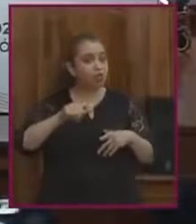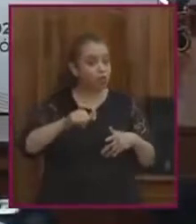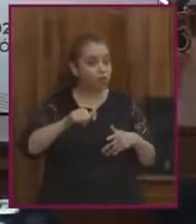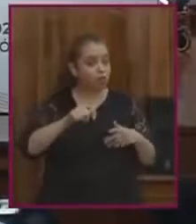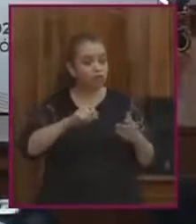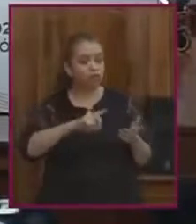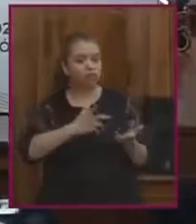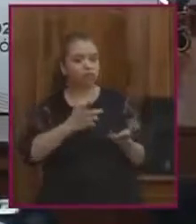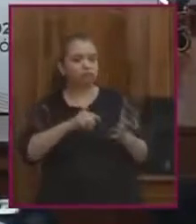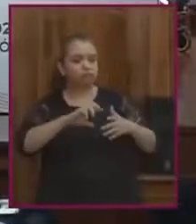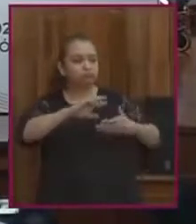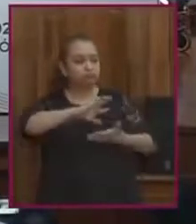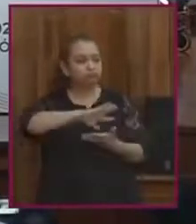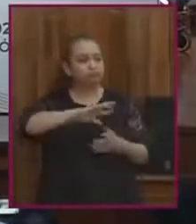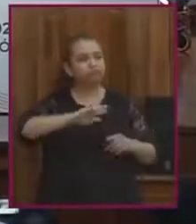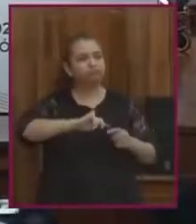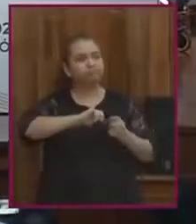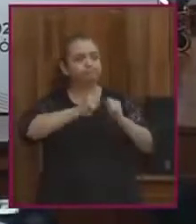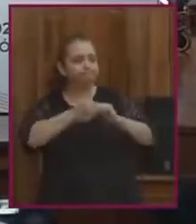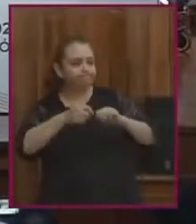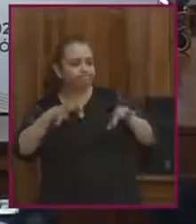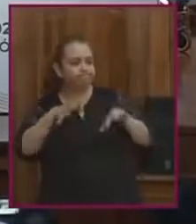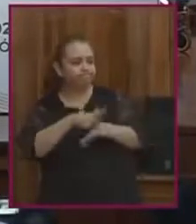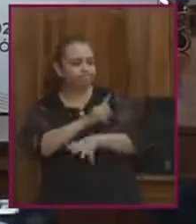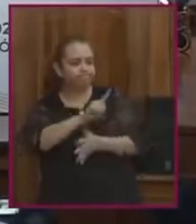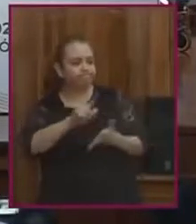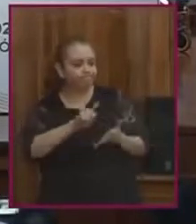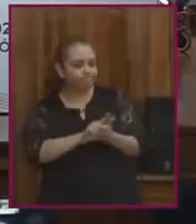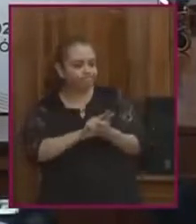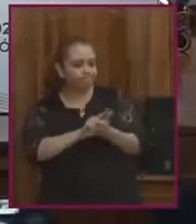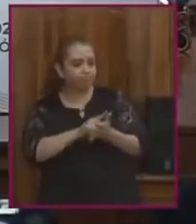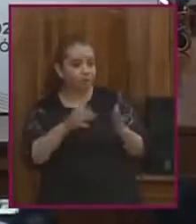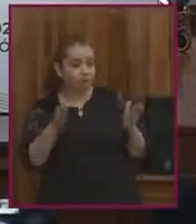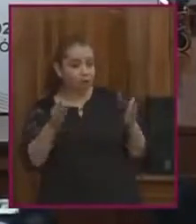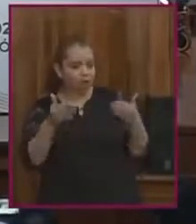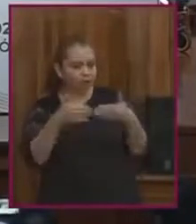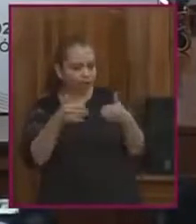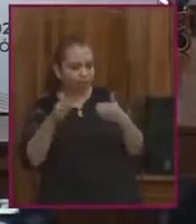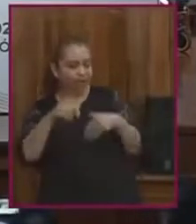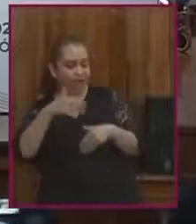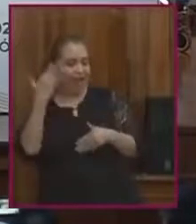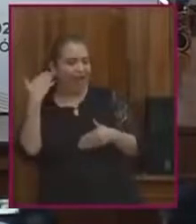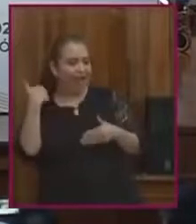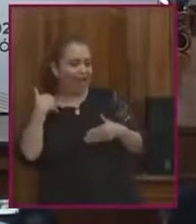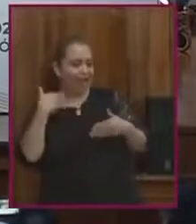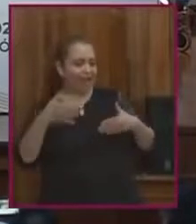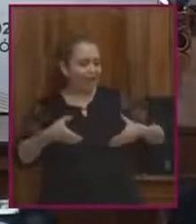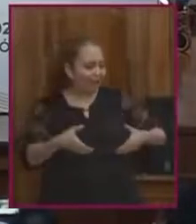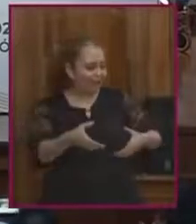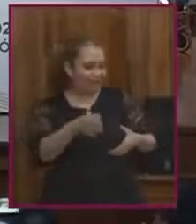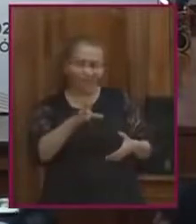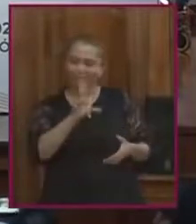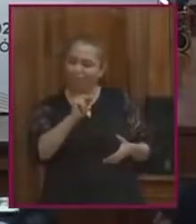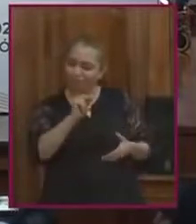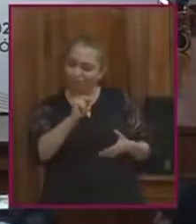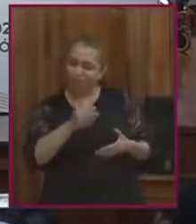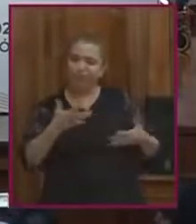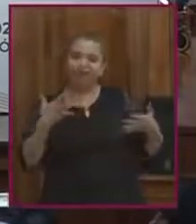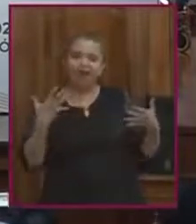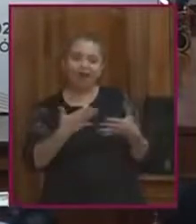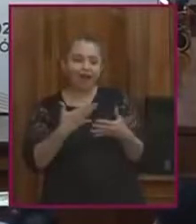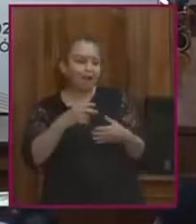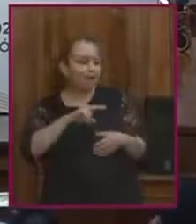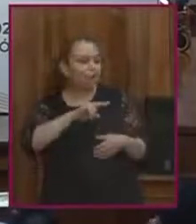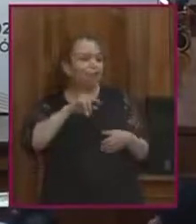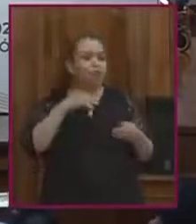a diferencia de todas las reformas anteriores, no tuvo cierres de calles, no tuvo problemas. ¿Por qué? Porque se hizo con todos y